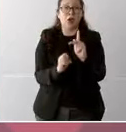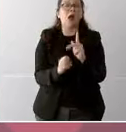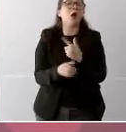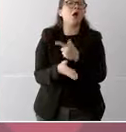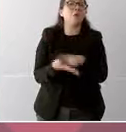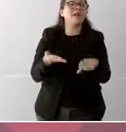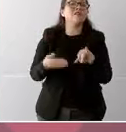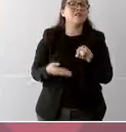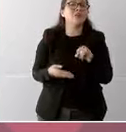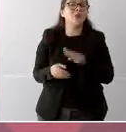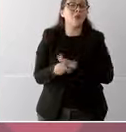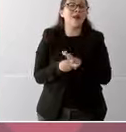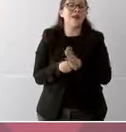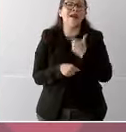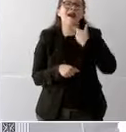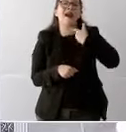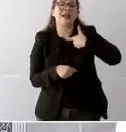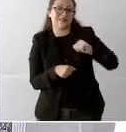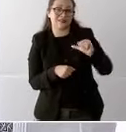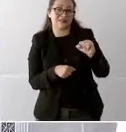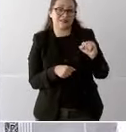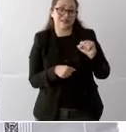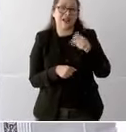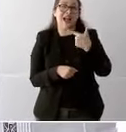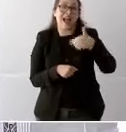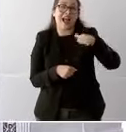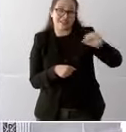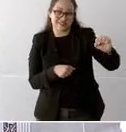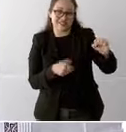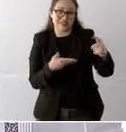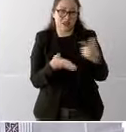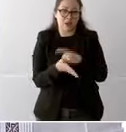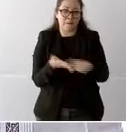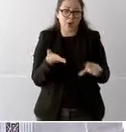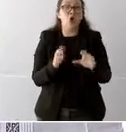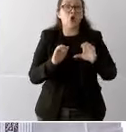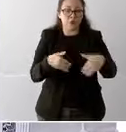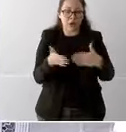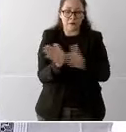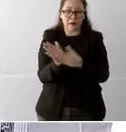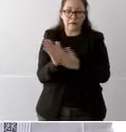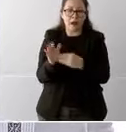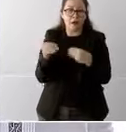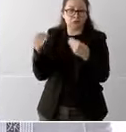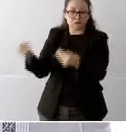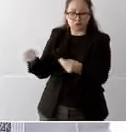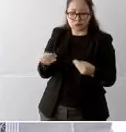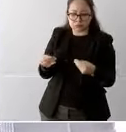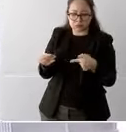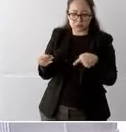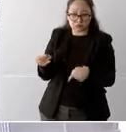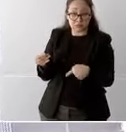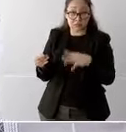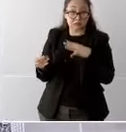y dejaron los contratos de compra de gas. Y tenemos gas